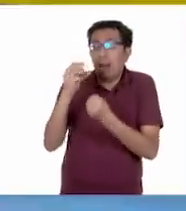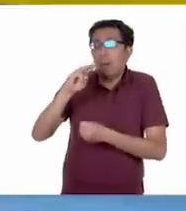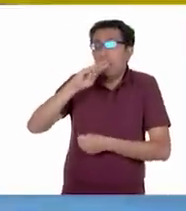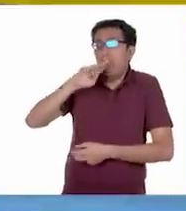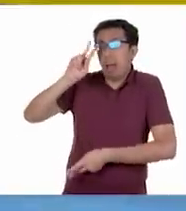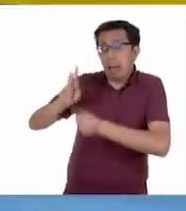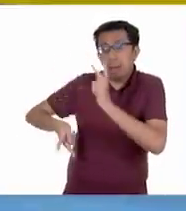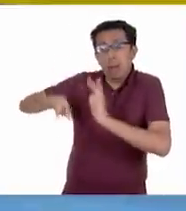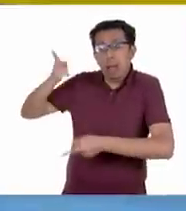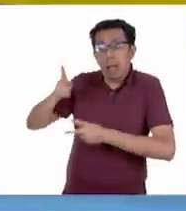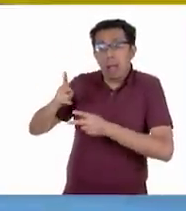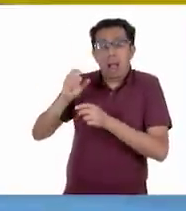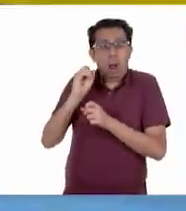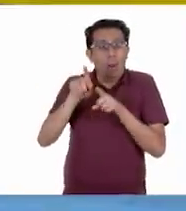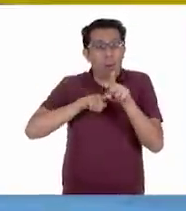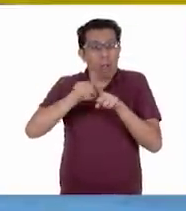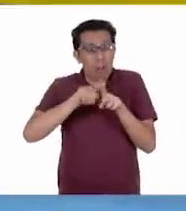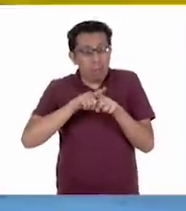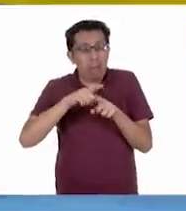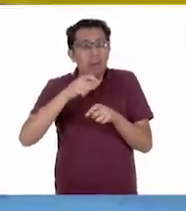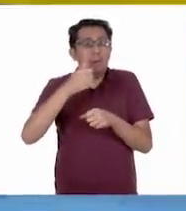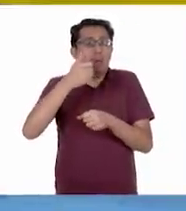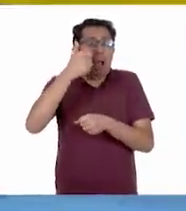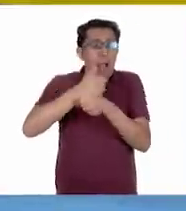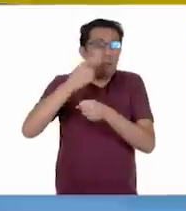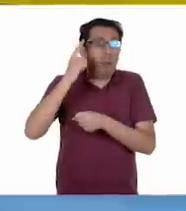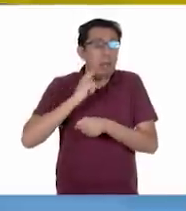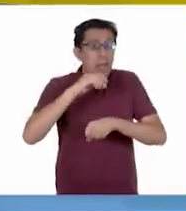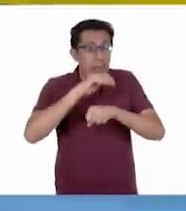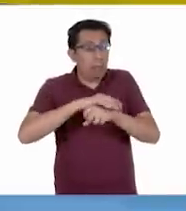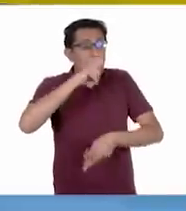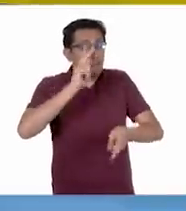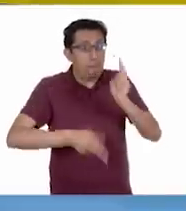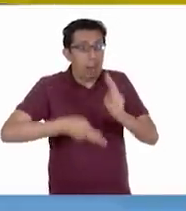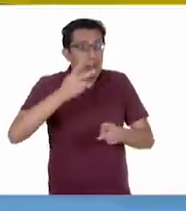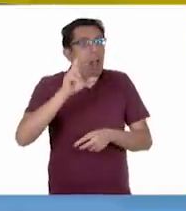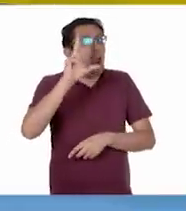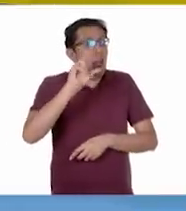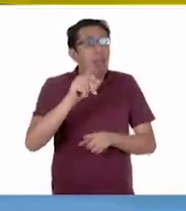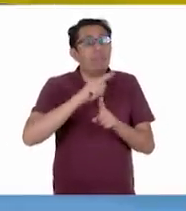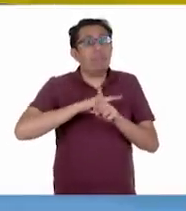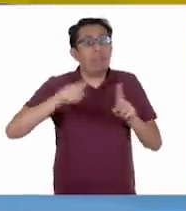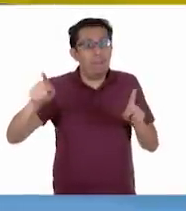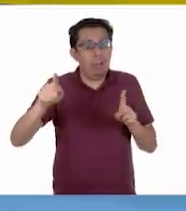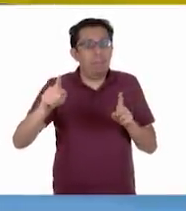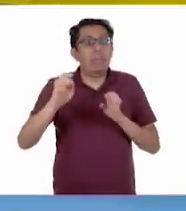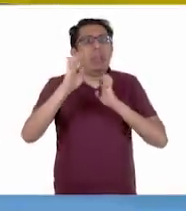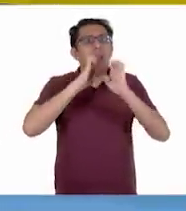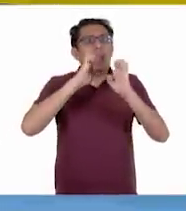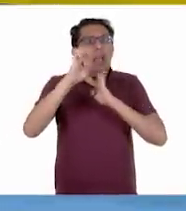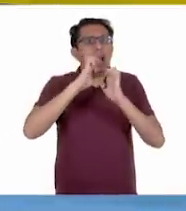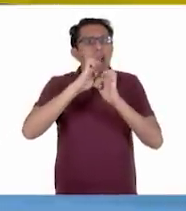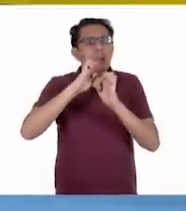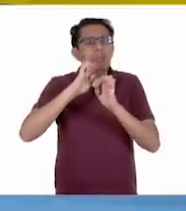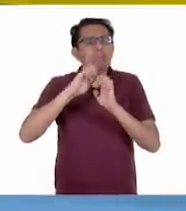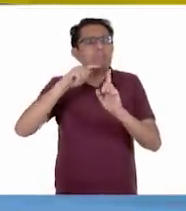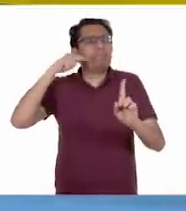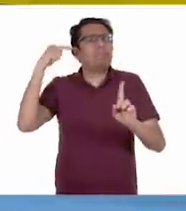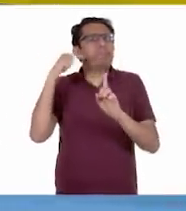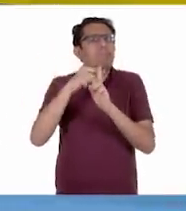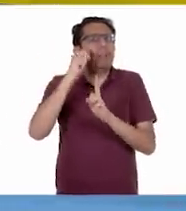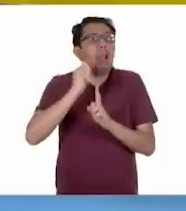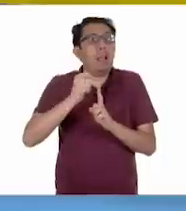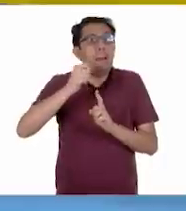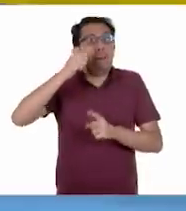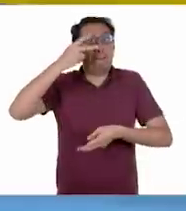nuestros hermanos, o con la abuelita o con los amigos. La particularidad de la entrevista es que se trata de un diálogo